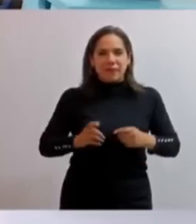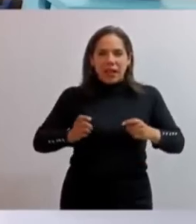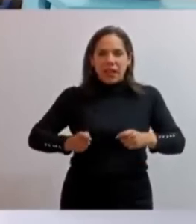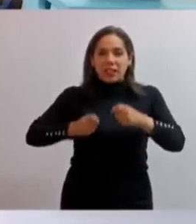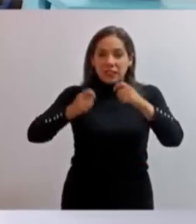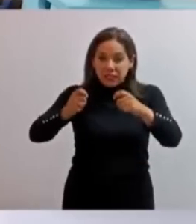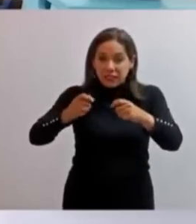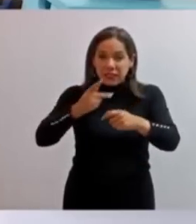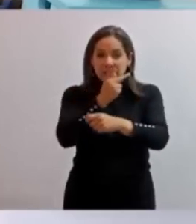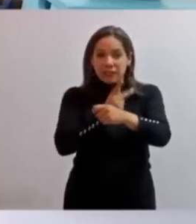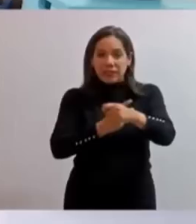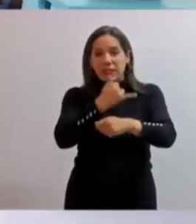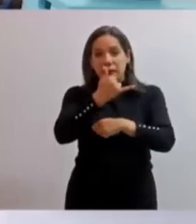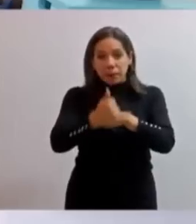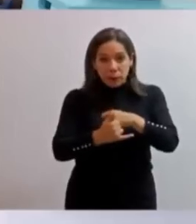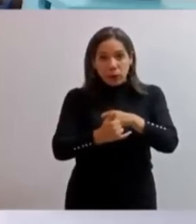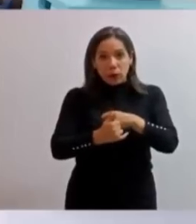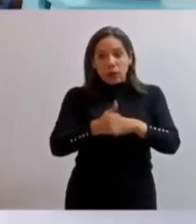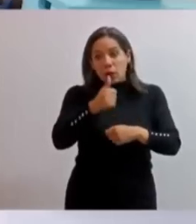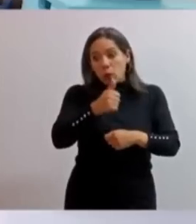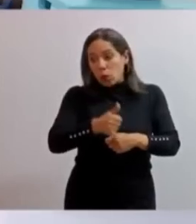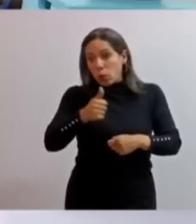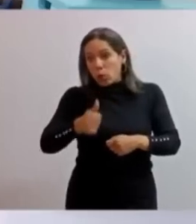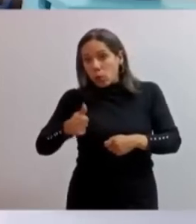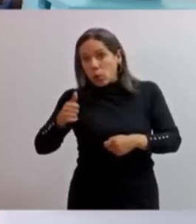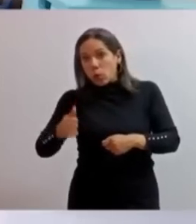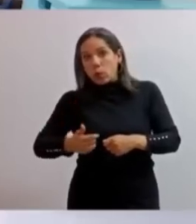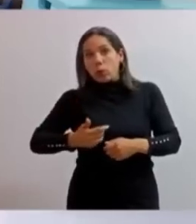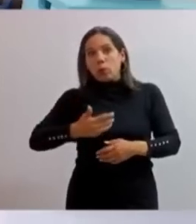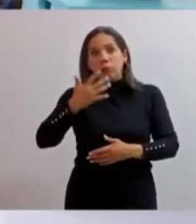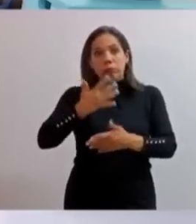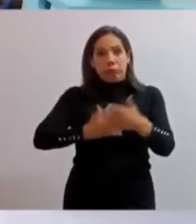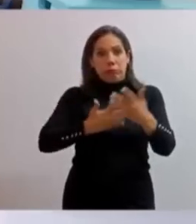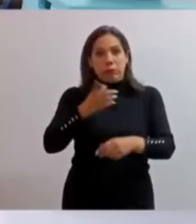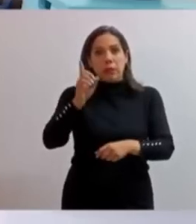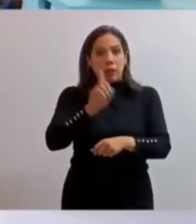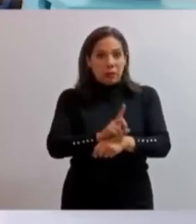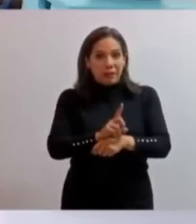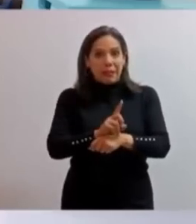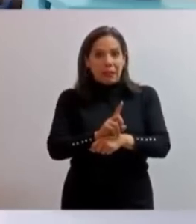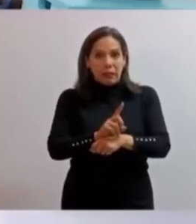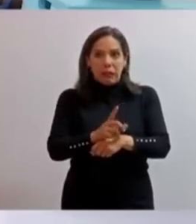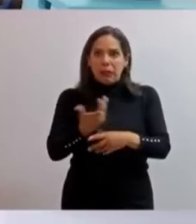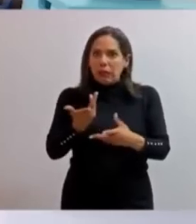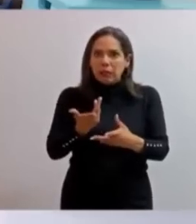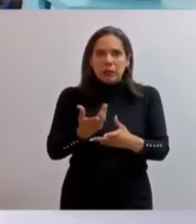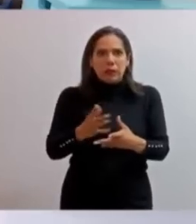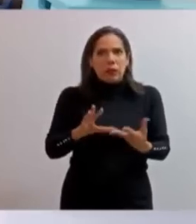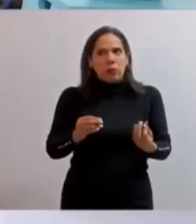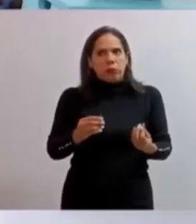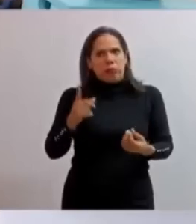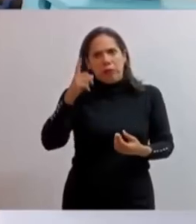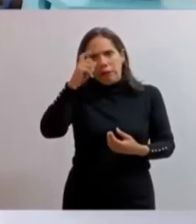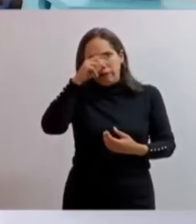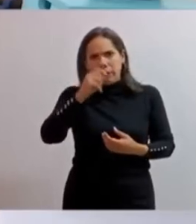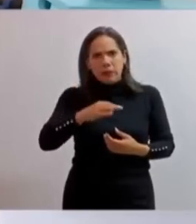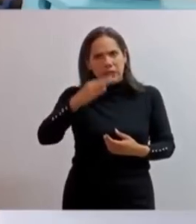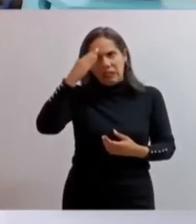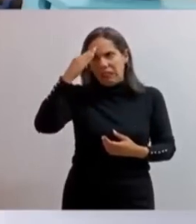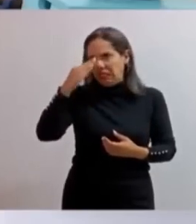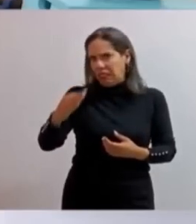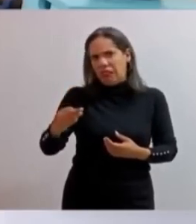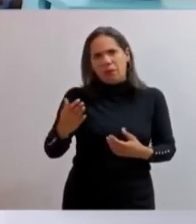cada 15 días es muy administrativo y no le queda al maestro tiempo de enseñar. Vamos